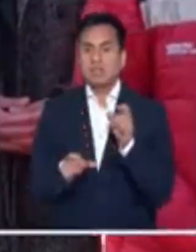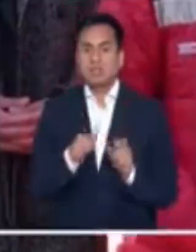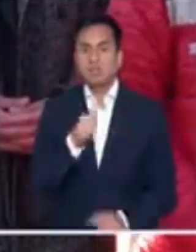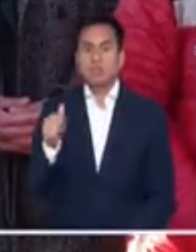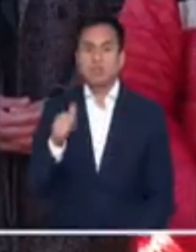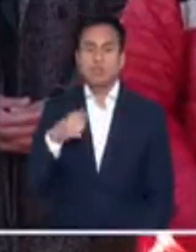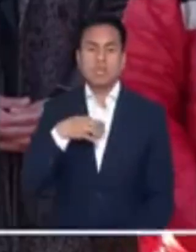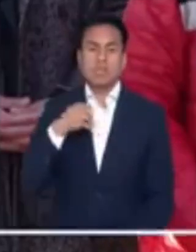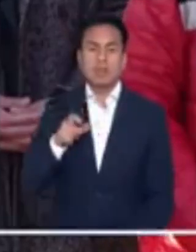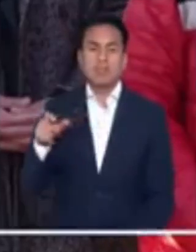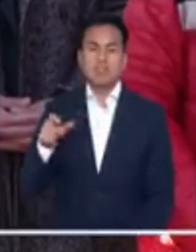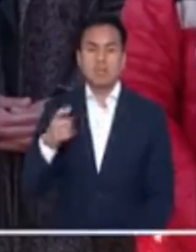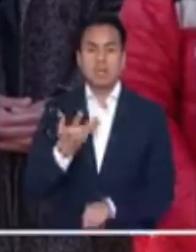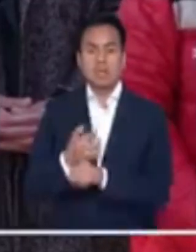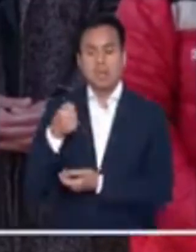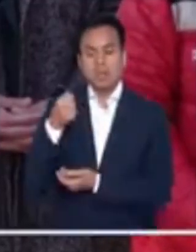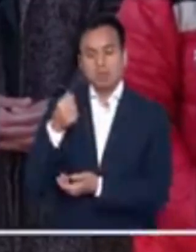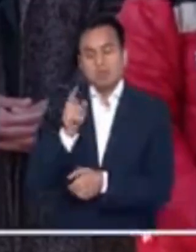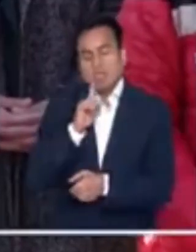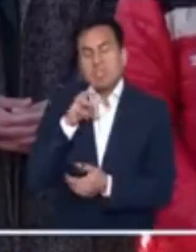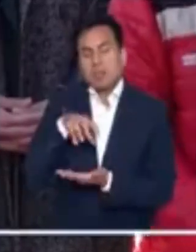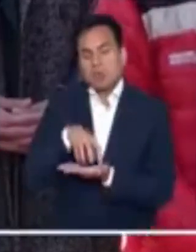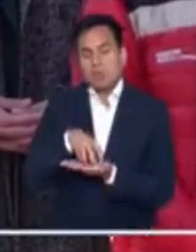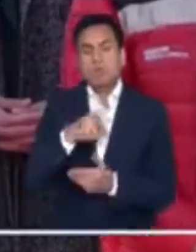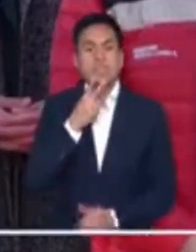ciudadanos, independientes de los recursos que tiene la